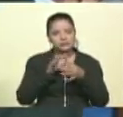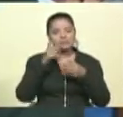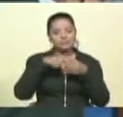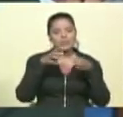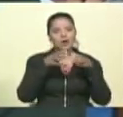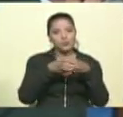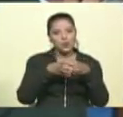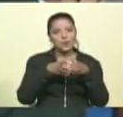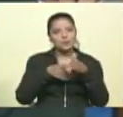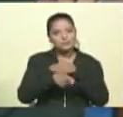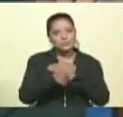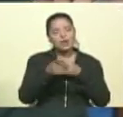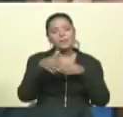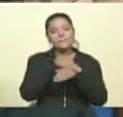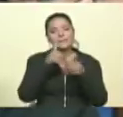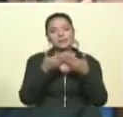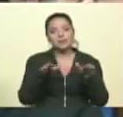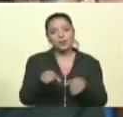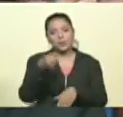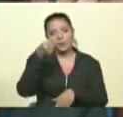extorsión que existía en el Ministerio Público.